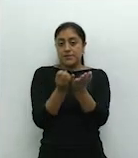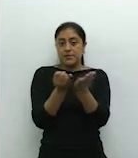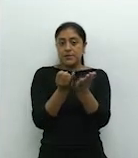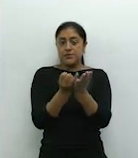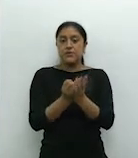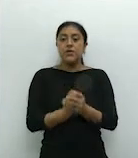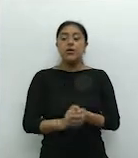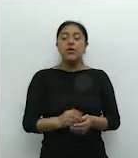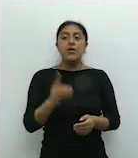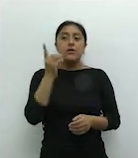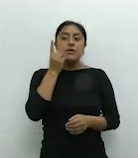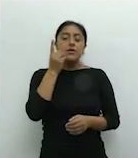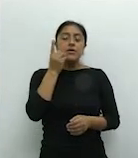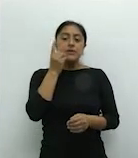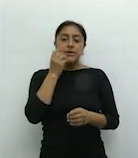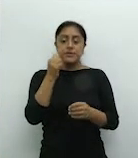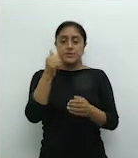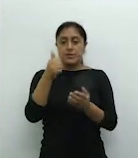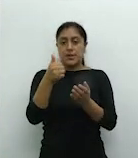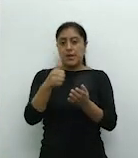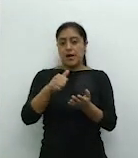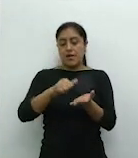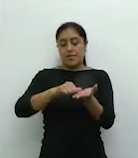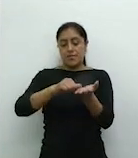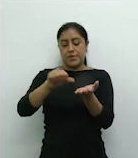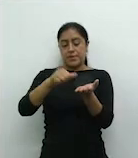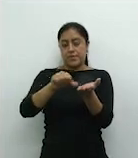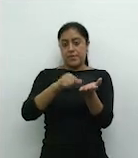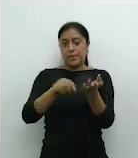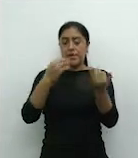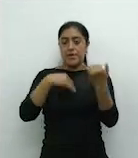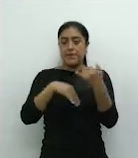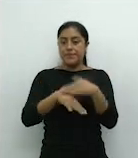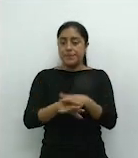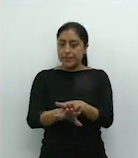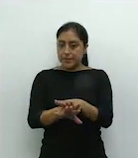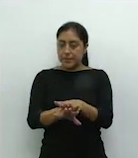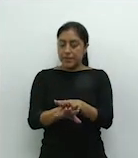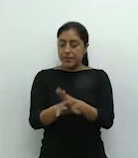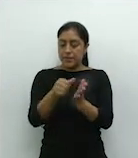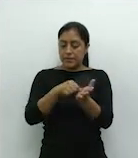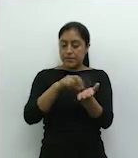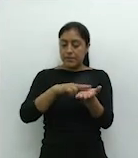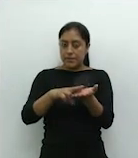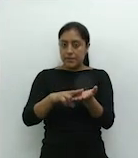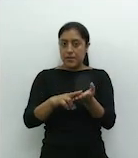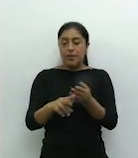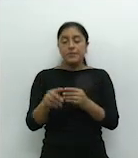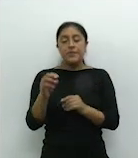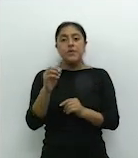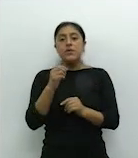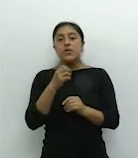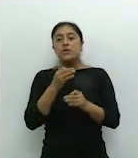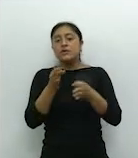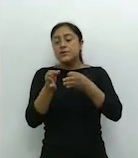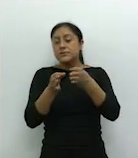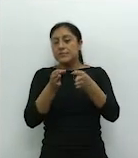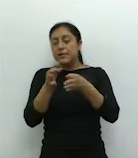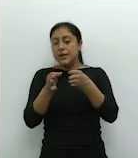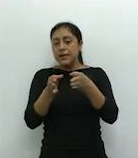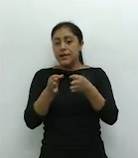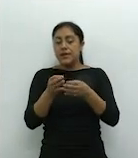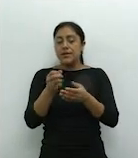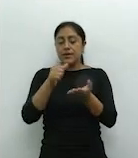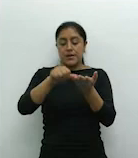Autoridades del Departamento de Auditoría Interna de RENAP explican que el punto de realizar periódicamente y de manera estratégica